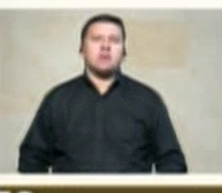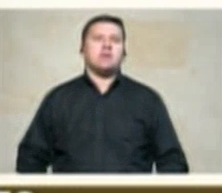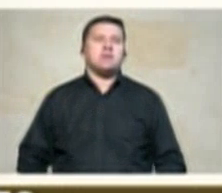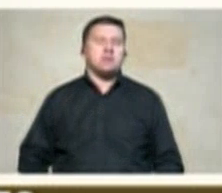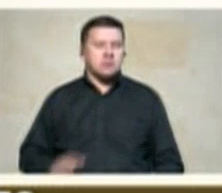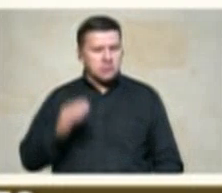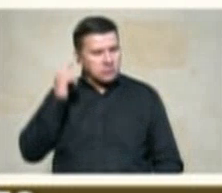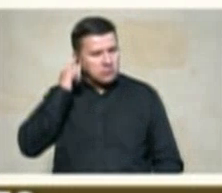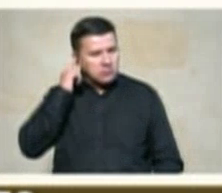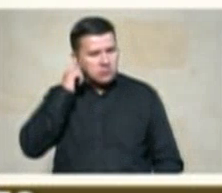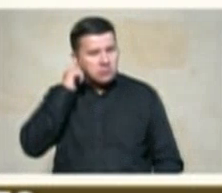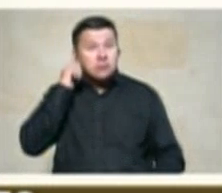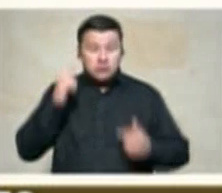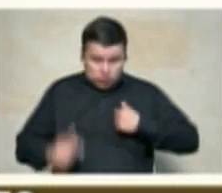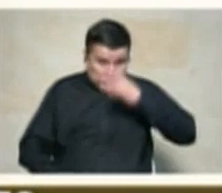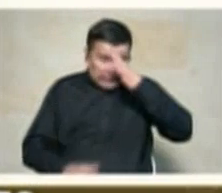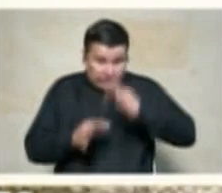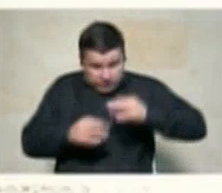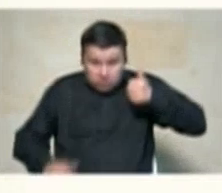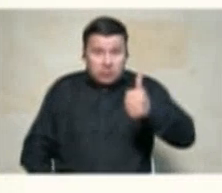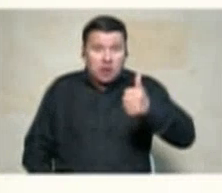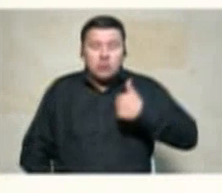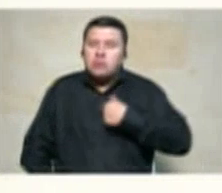Yo fui un comprador de buena fe,